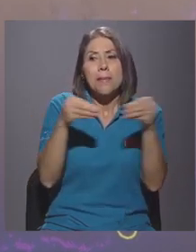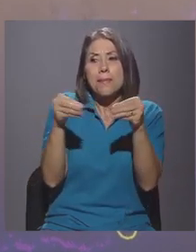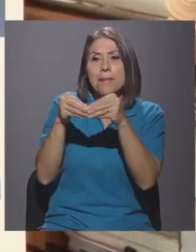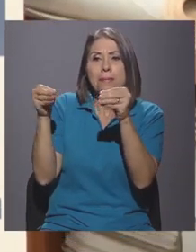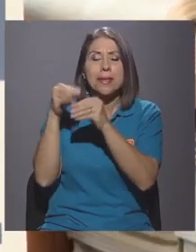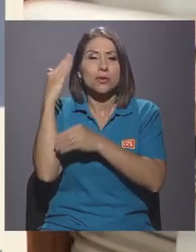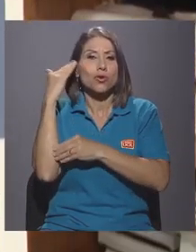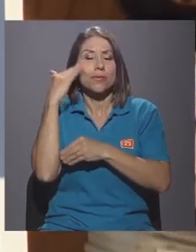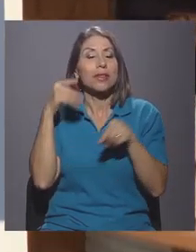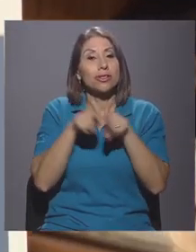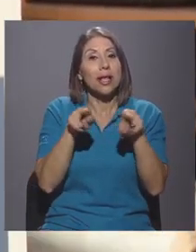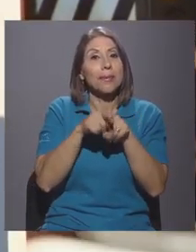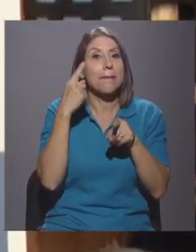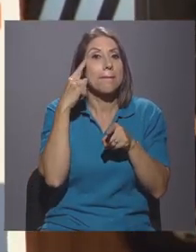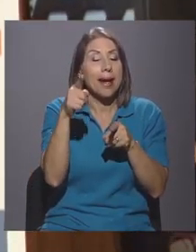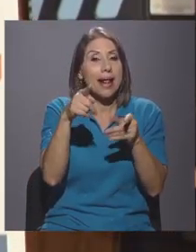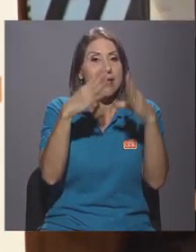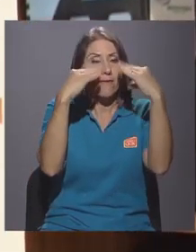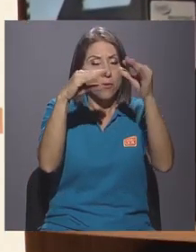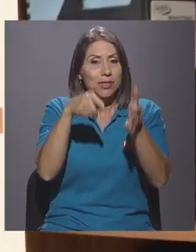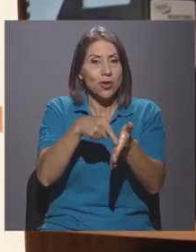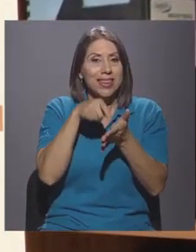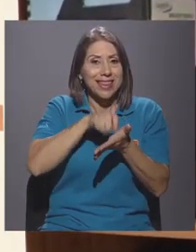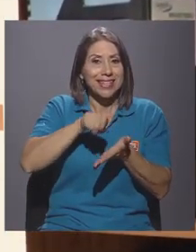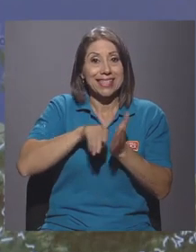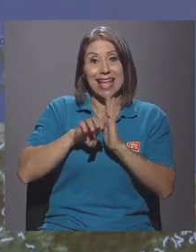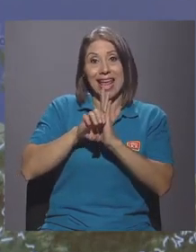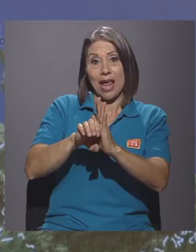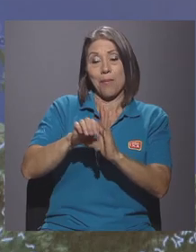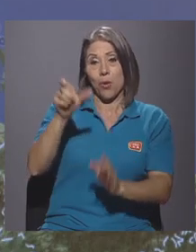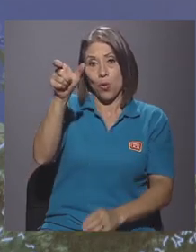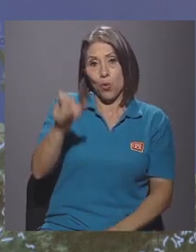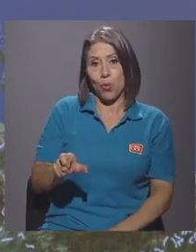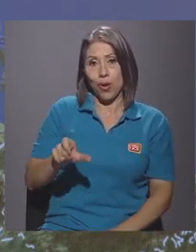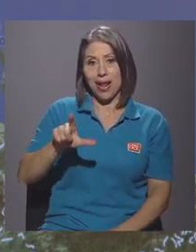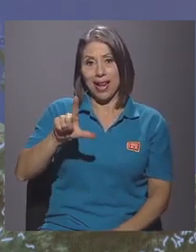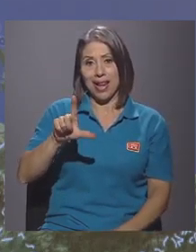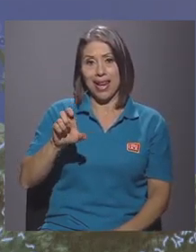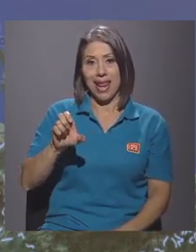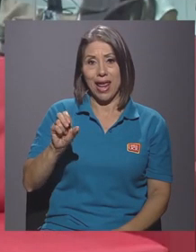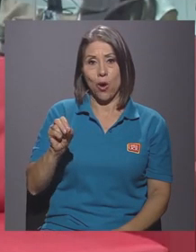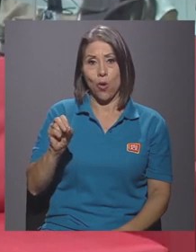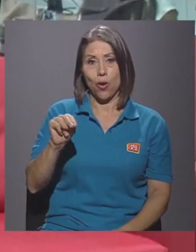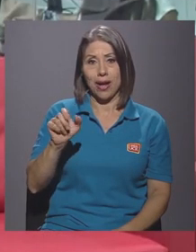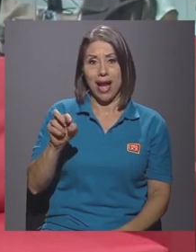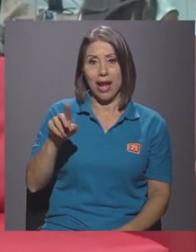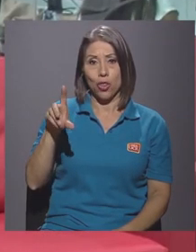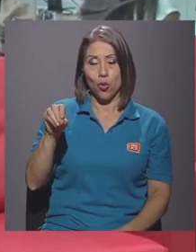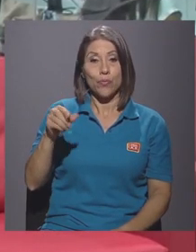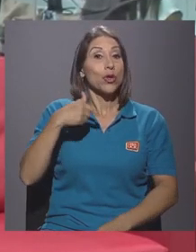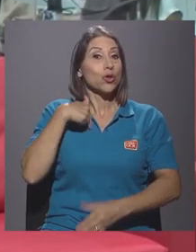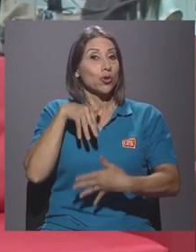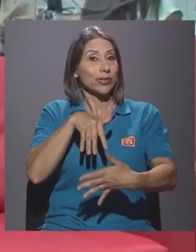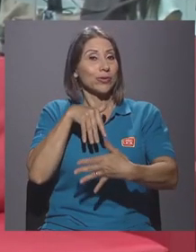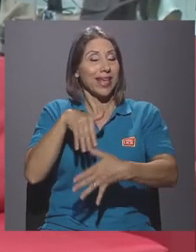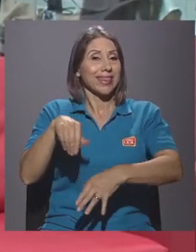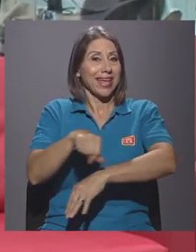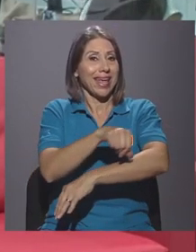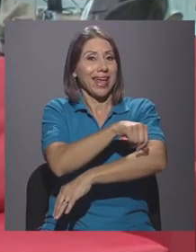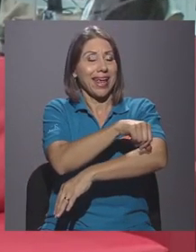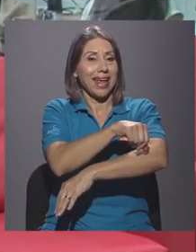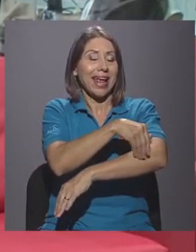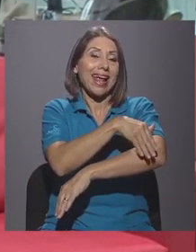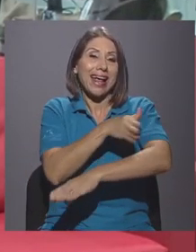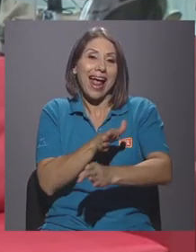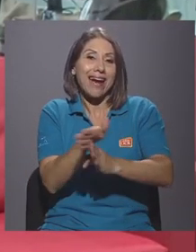tesis. Este es el caso de Leonardo, quien está en este proceso. Soy estudiante de la carrera de geología.